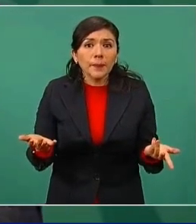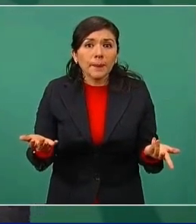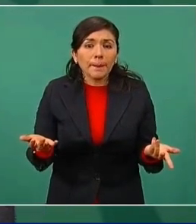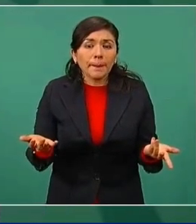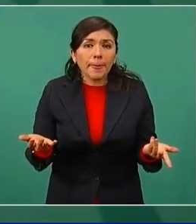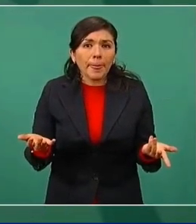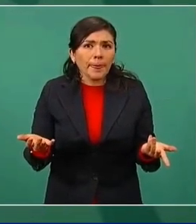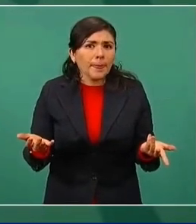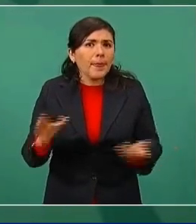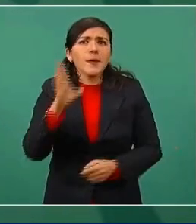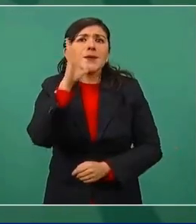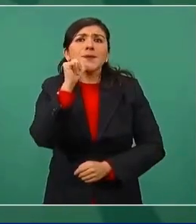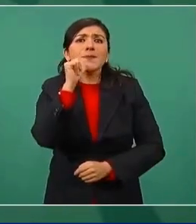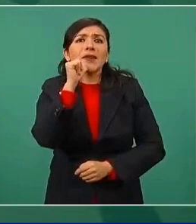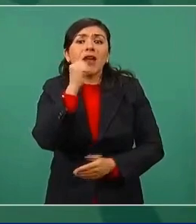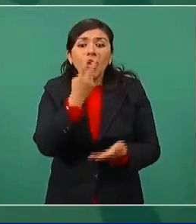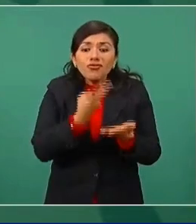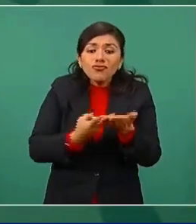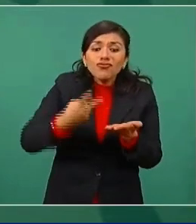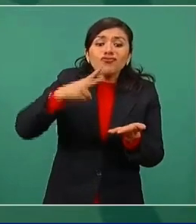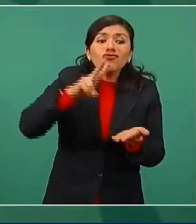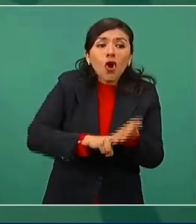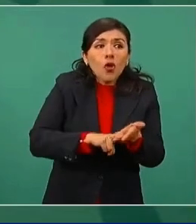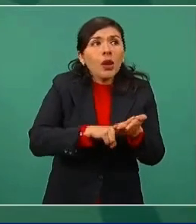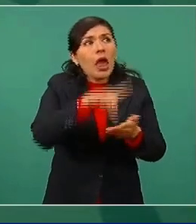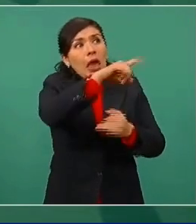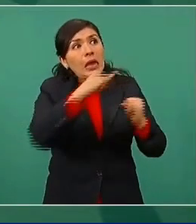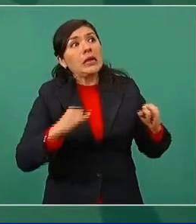No puede haber duplicidad de funciones.